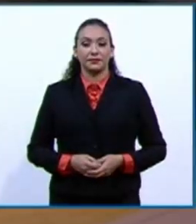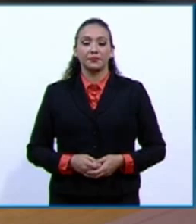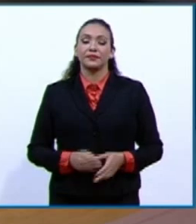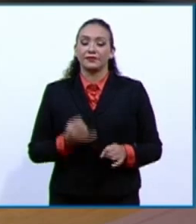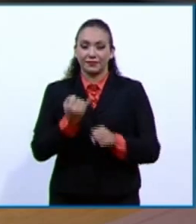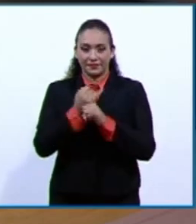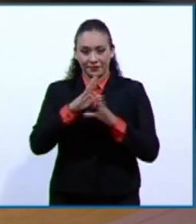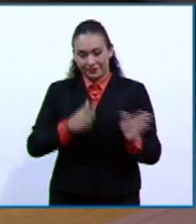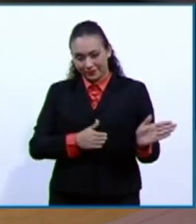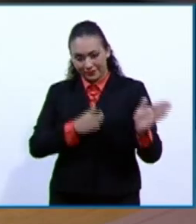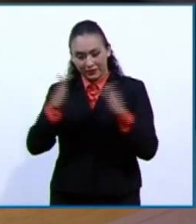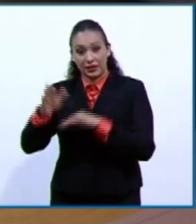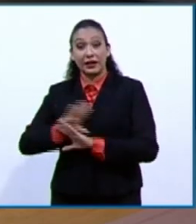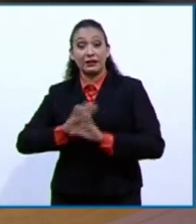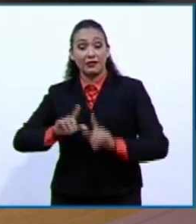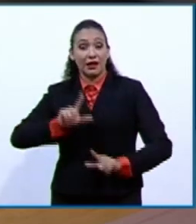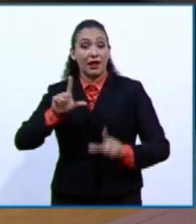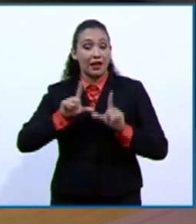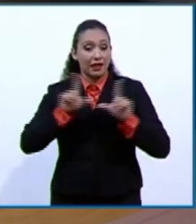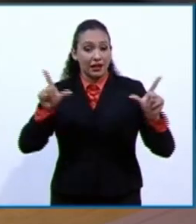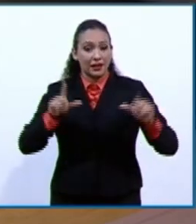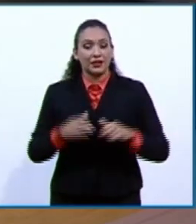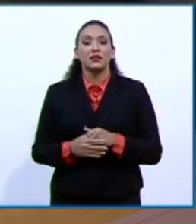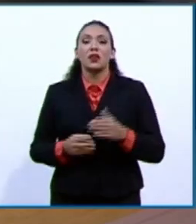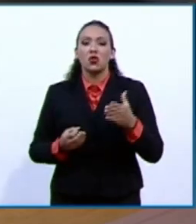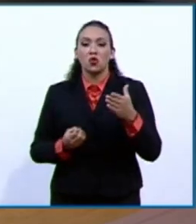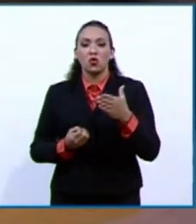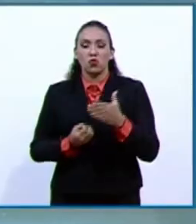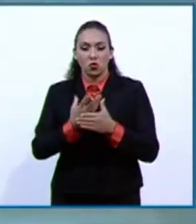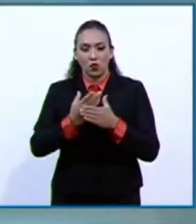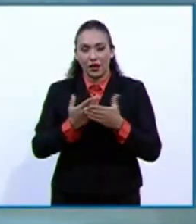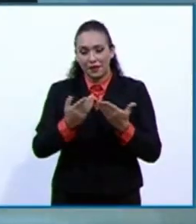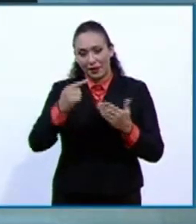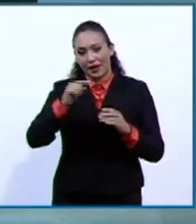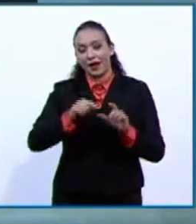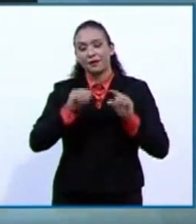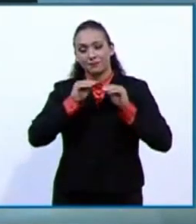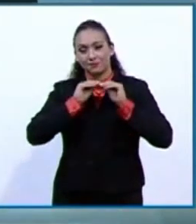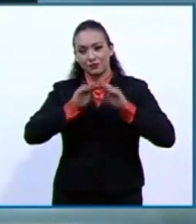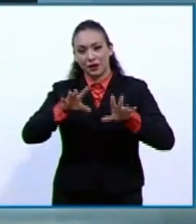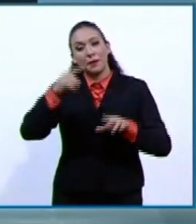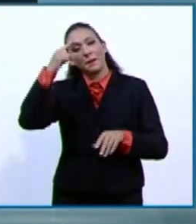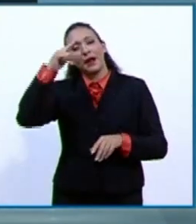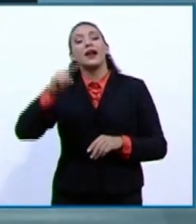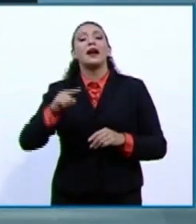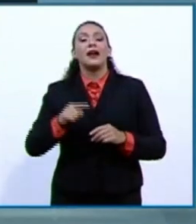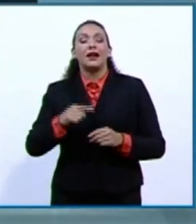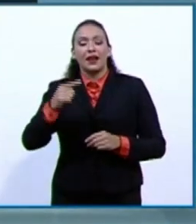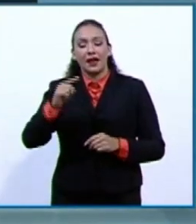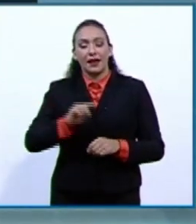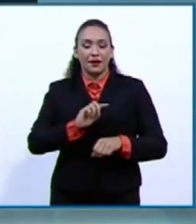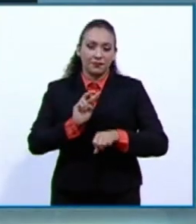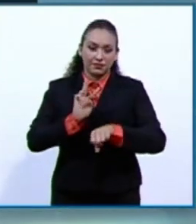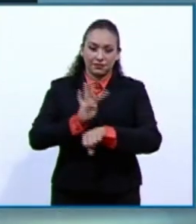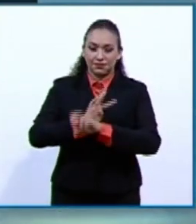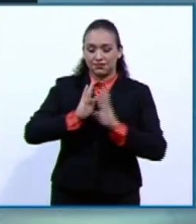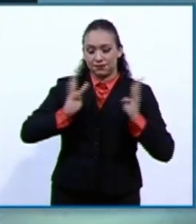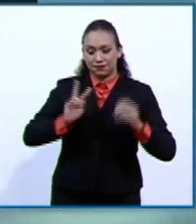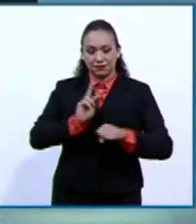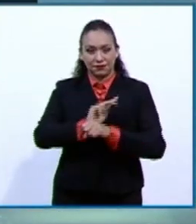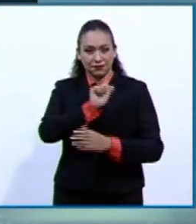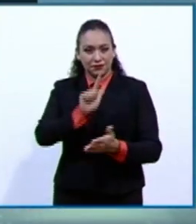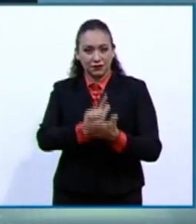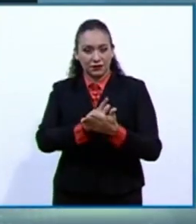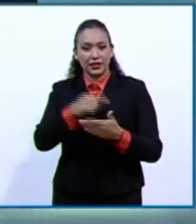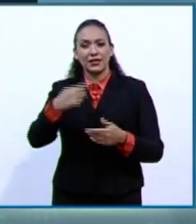En otra información, ya está disponible la nueva entrega del boletín del Instituto de la Defensoría Pública Federal, Así Defendemos, que en esta